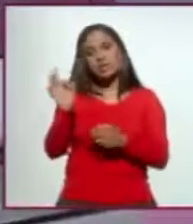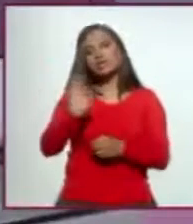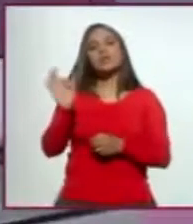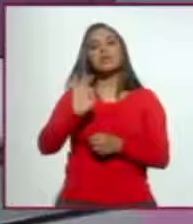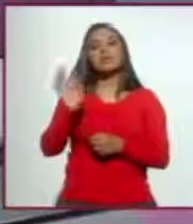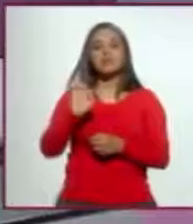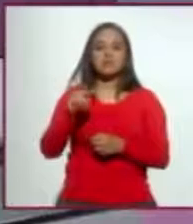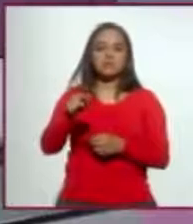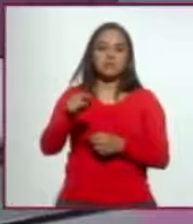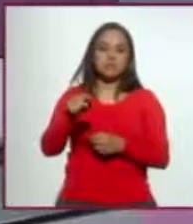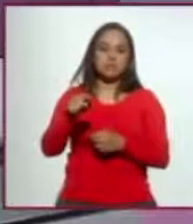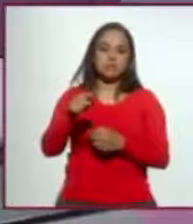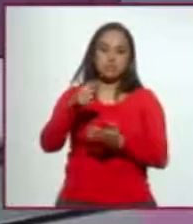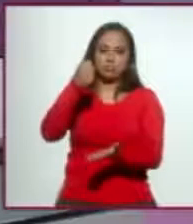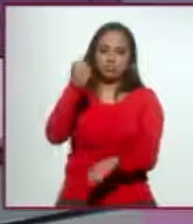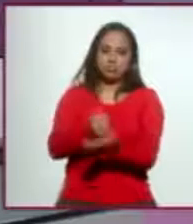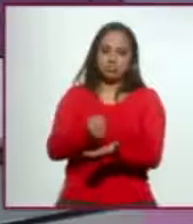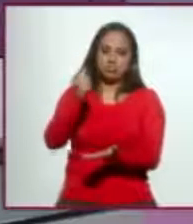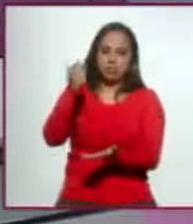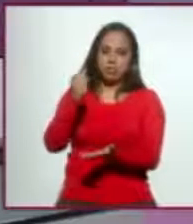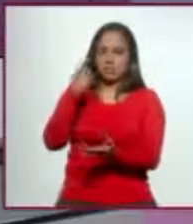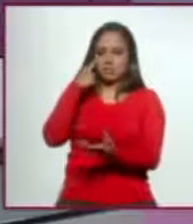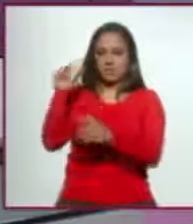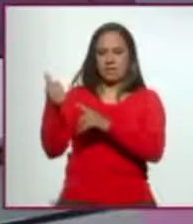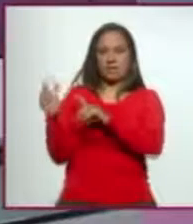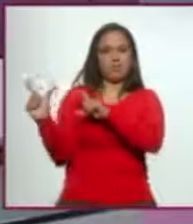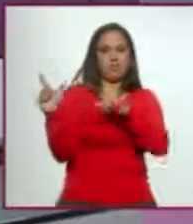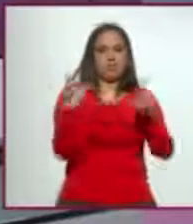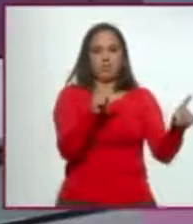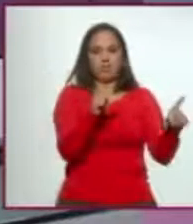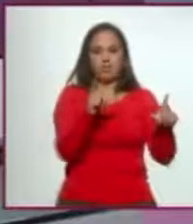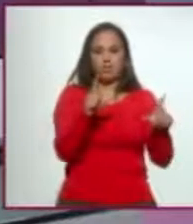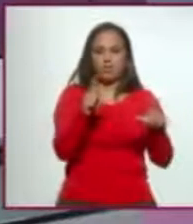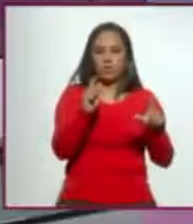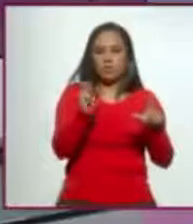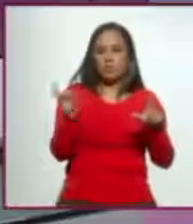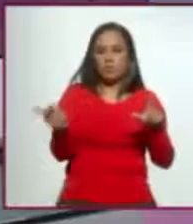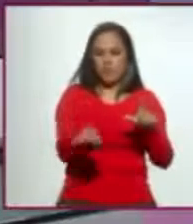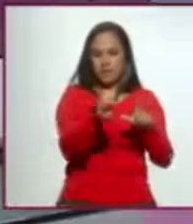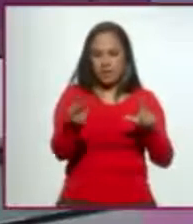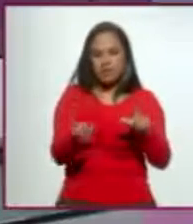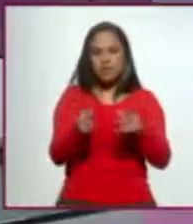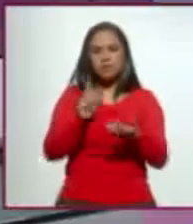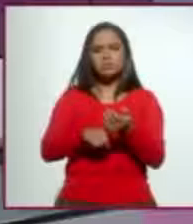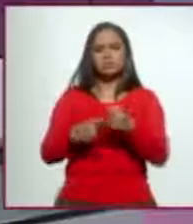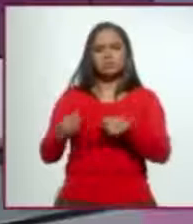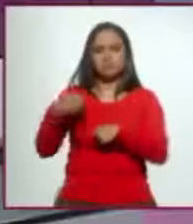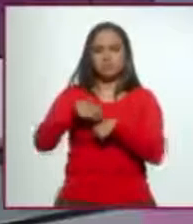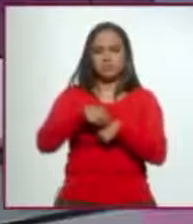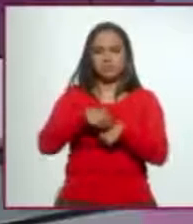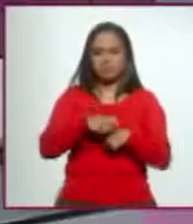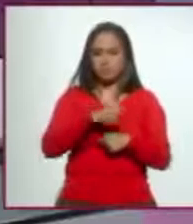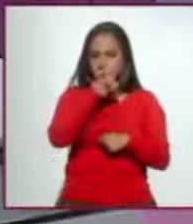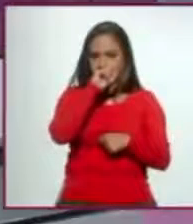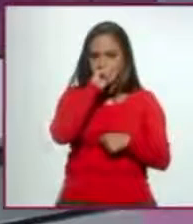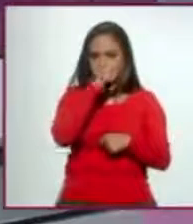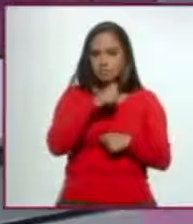impactado sobre sus niveles de aprobación es el siguiente gráfico, o la siguiente pregunta que incluimos. Y